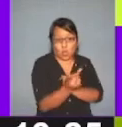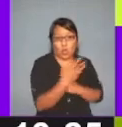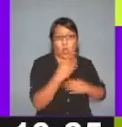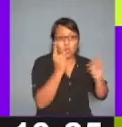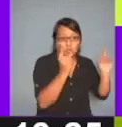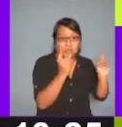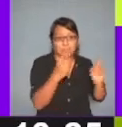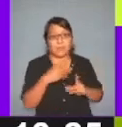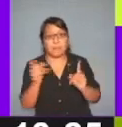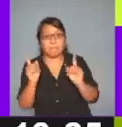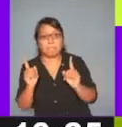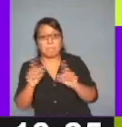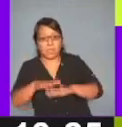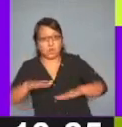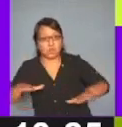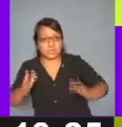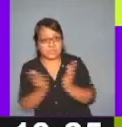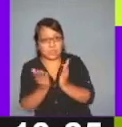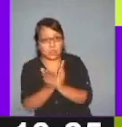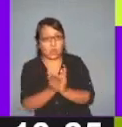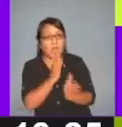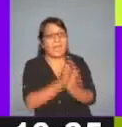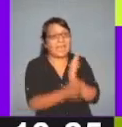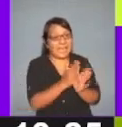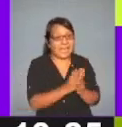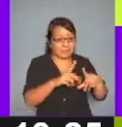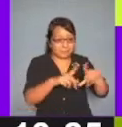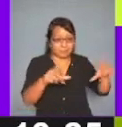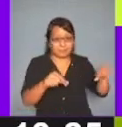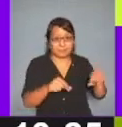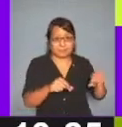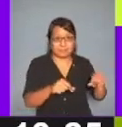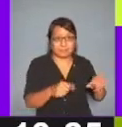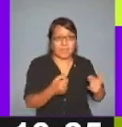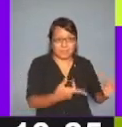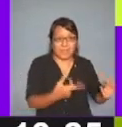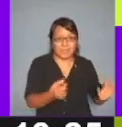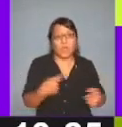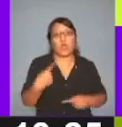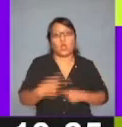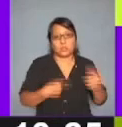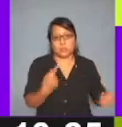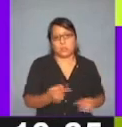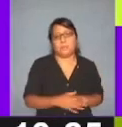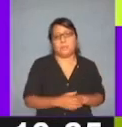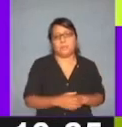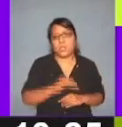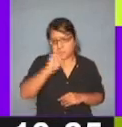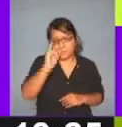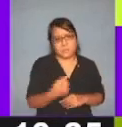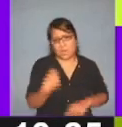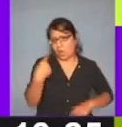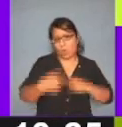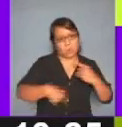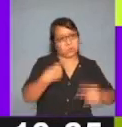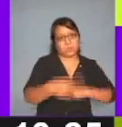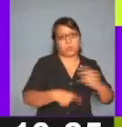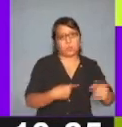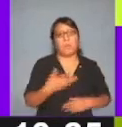continuar este aplicando para garantizar que los chicos y los docentes puedan llegar a los establecimientos